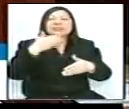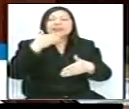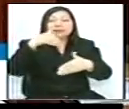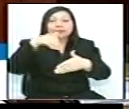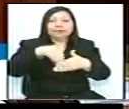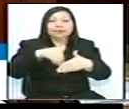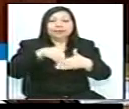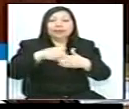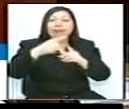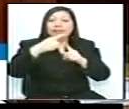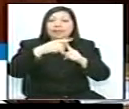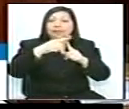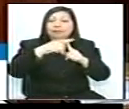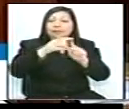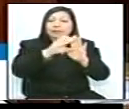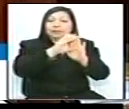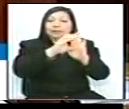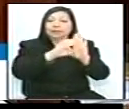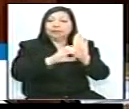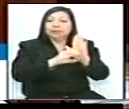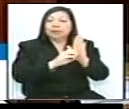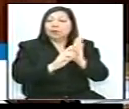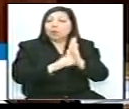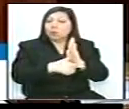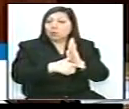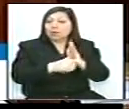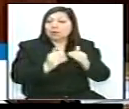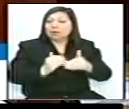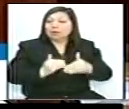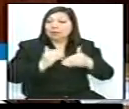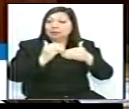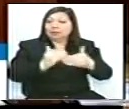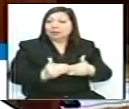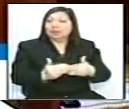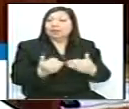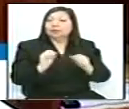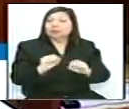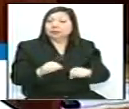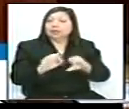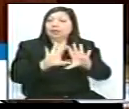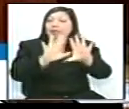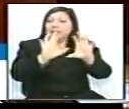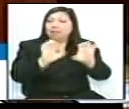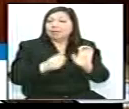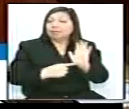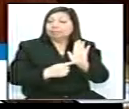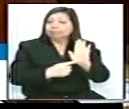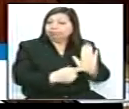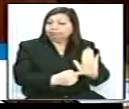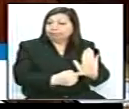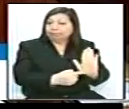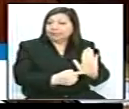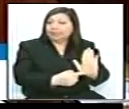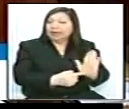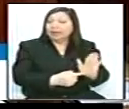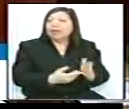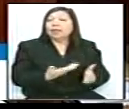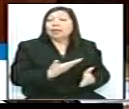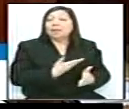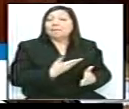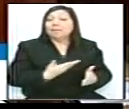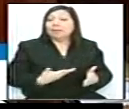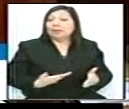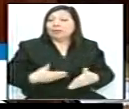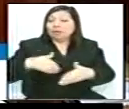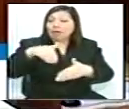a magistrados del Tribunal Constitucional. Luego de una amplia deliberación y evaluación de las propuestas presentadas, el presidente supernumerario